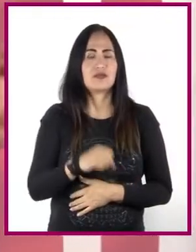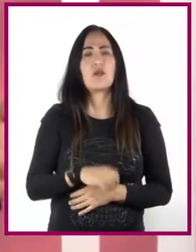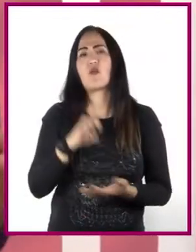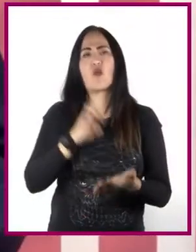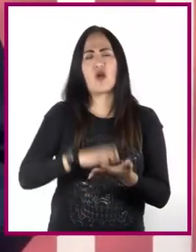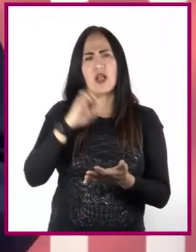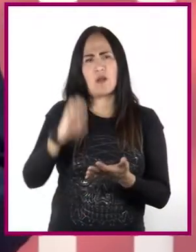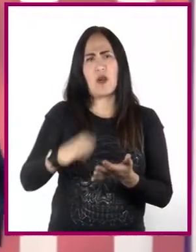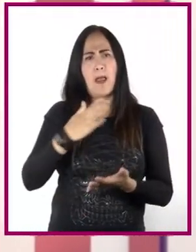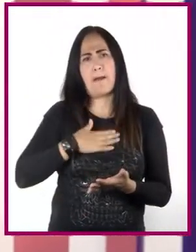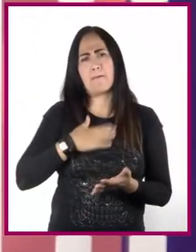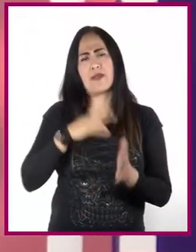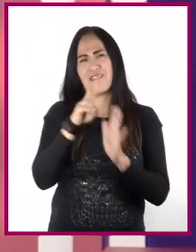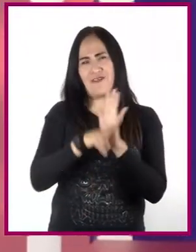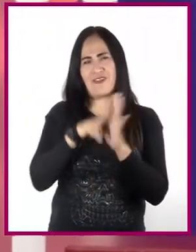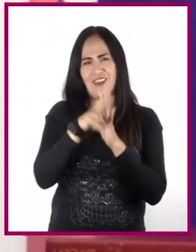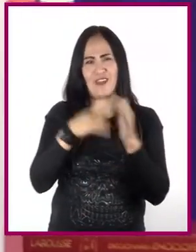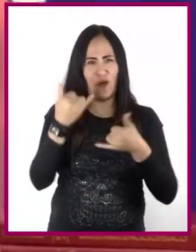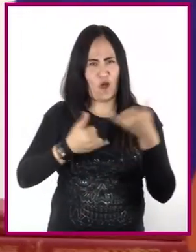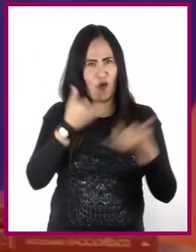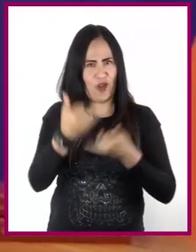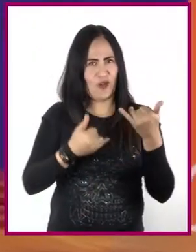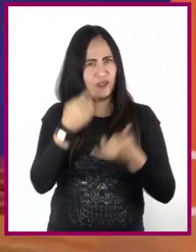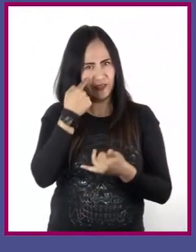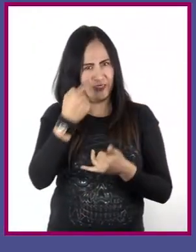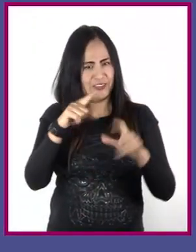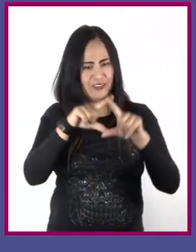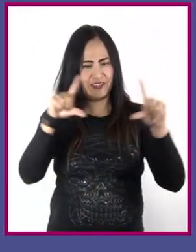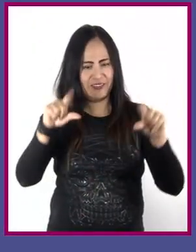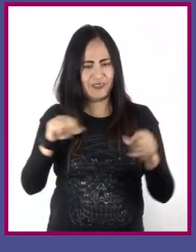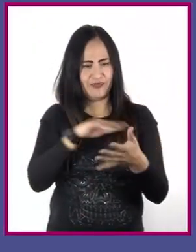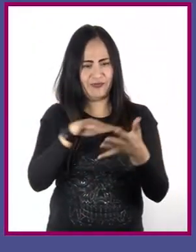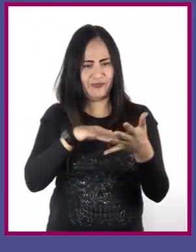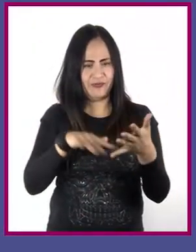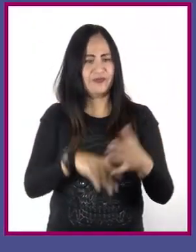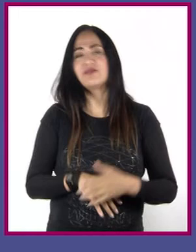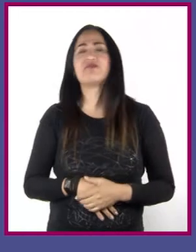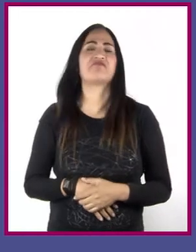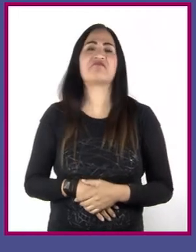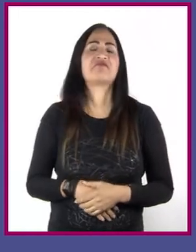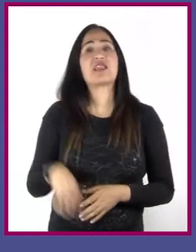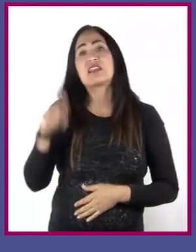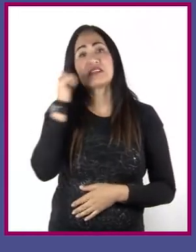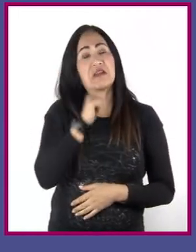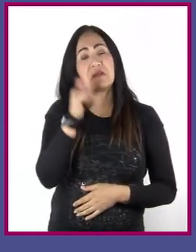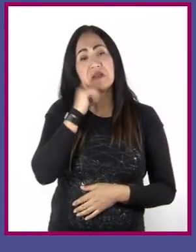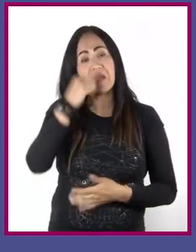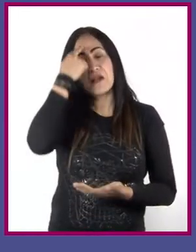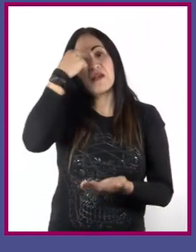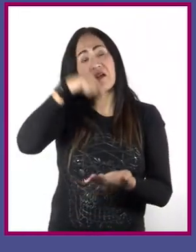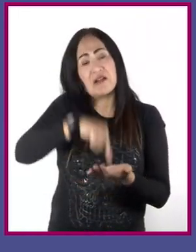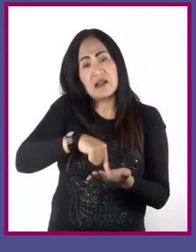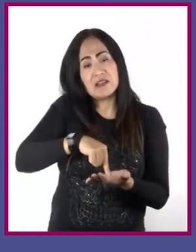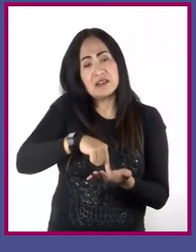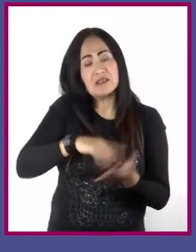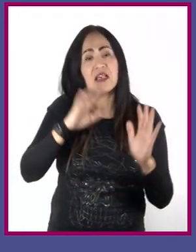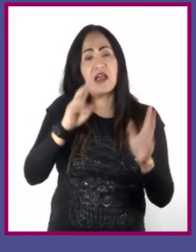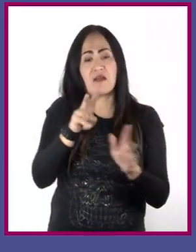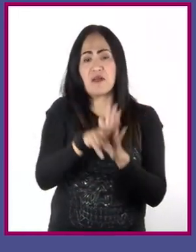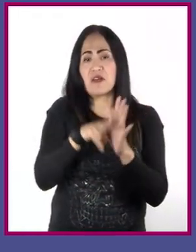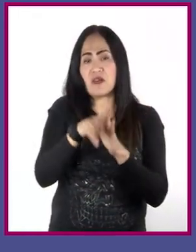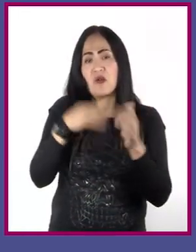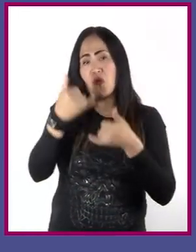los videojuegos. ¿Se imaginan? Leamos juntos. Siempre ha existido la afirmación sobre que los videojuegos son